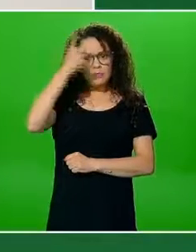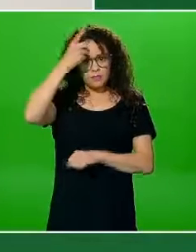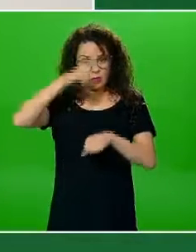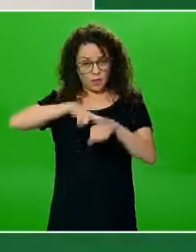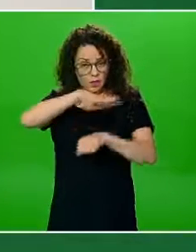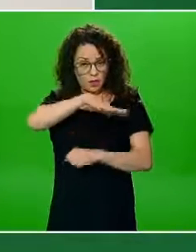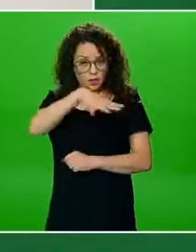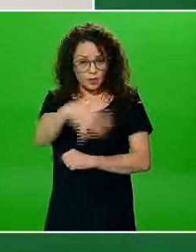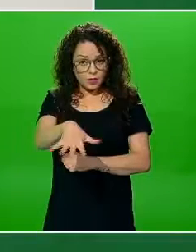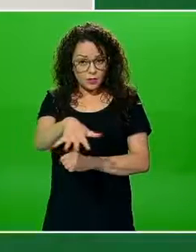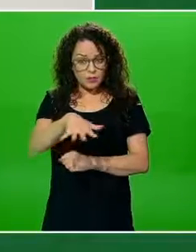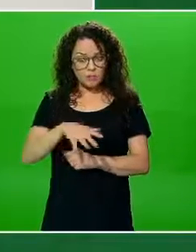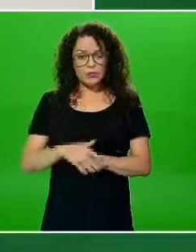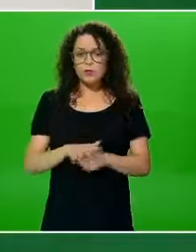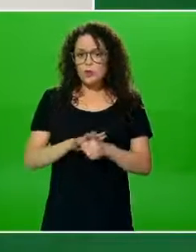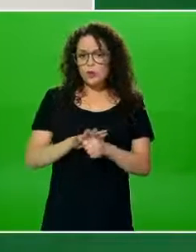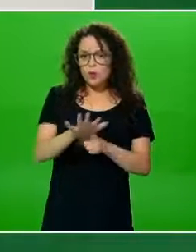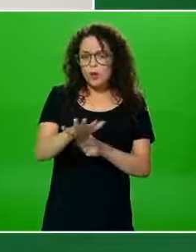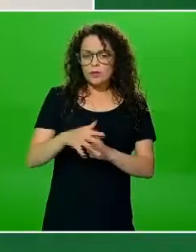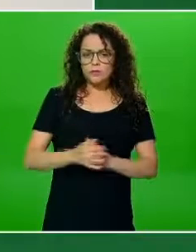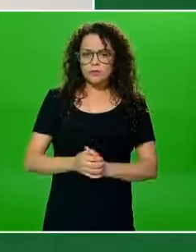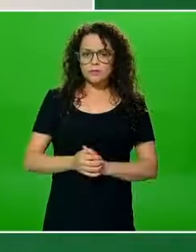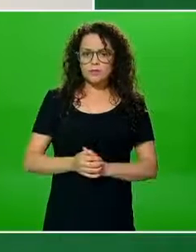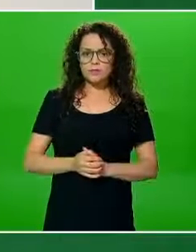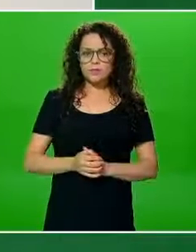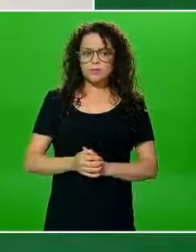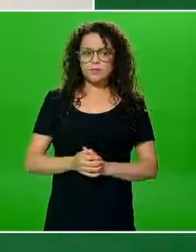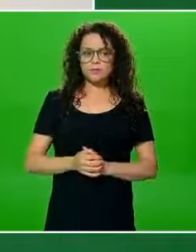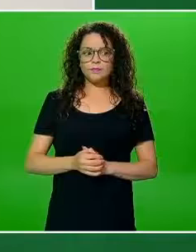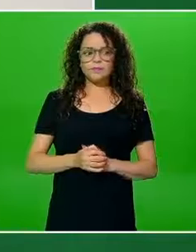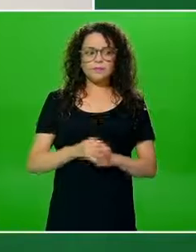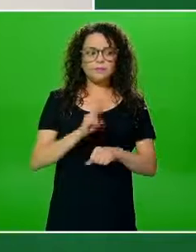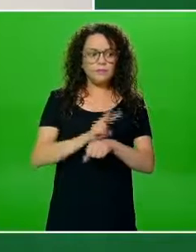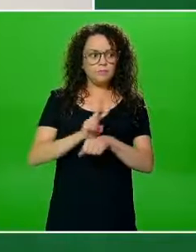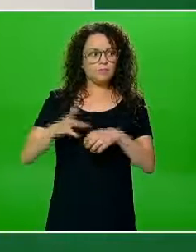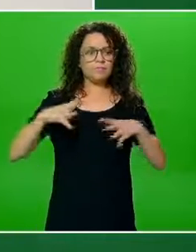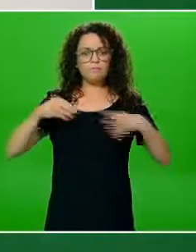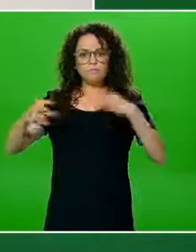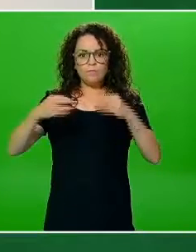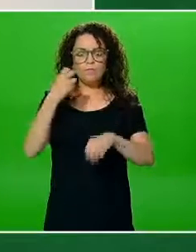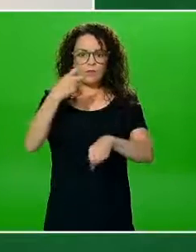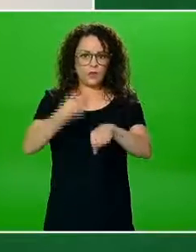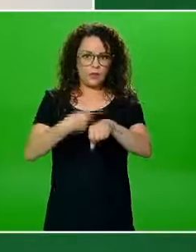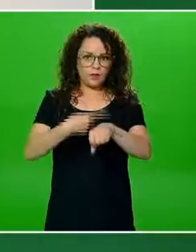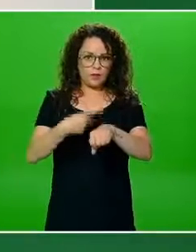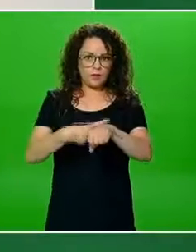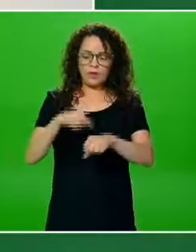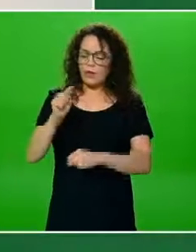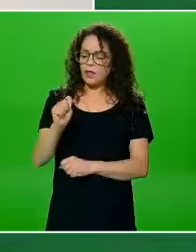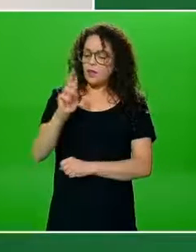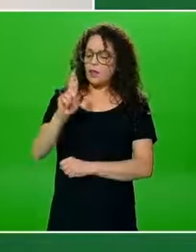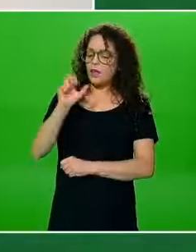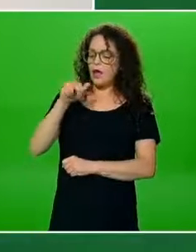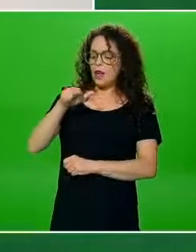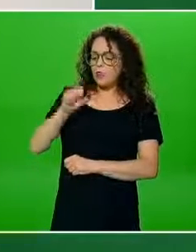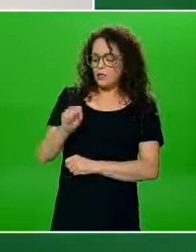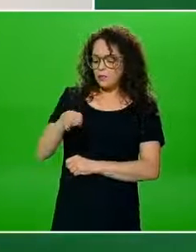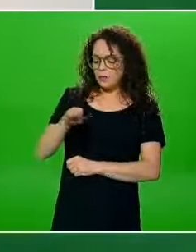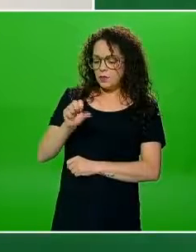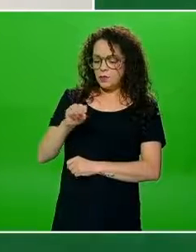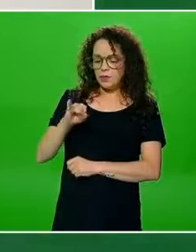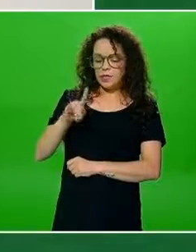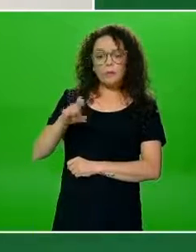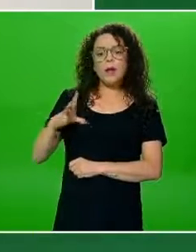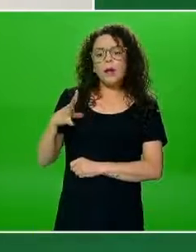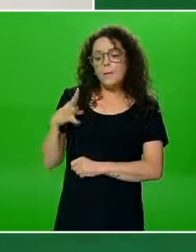General de Epidemiología es la Dirección de Vigilancia Epidemiológica de Enfermedades Transmisibles, la cual pues tengo el honor en este